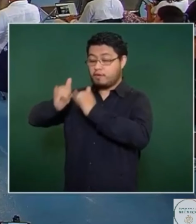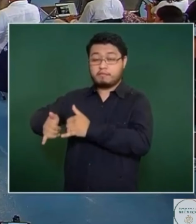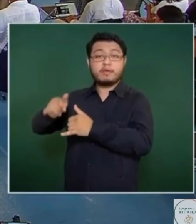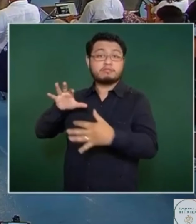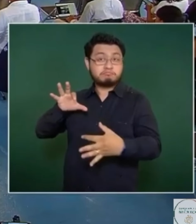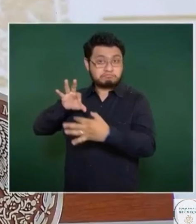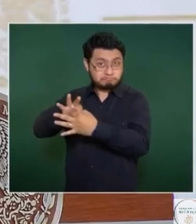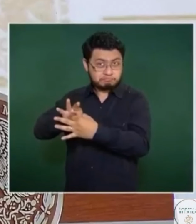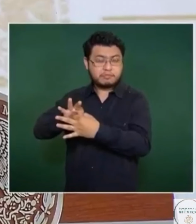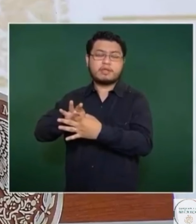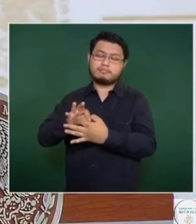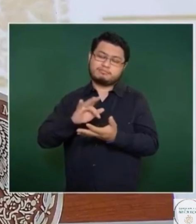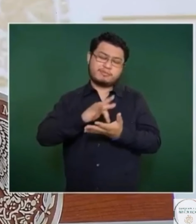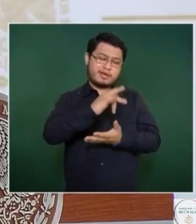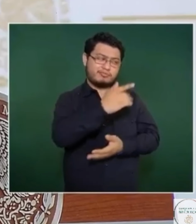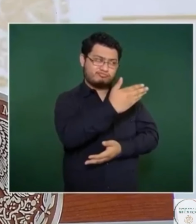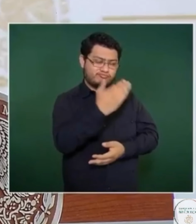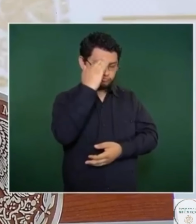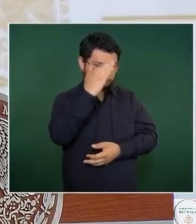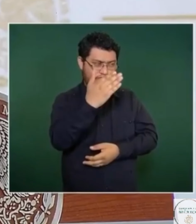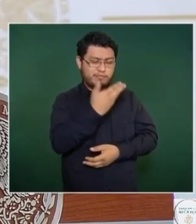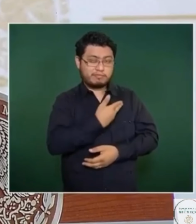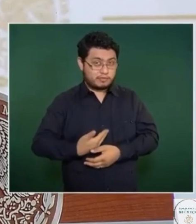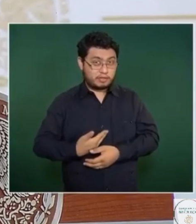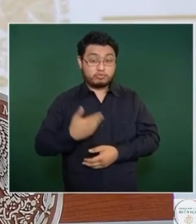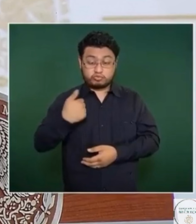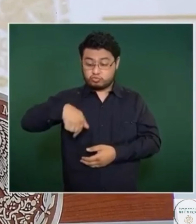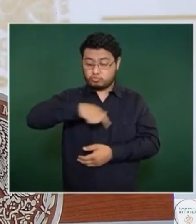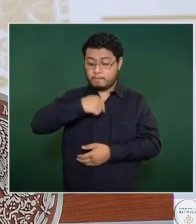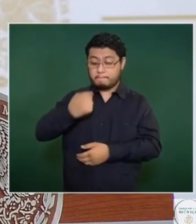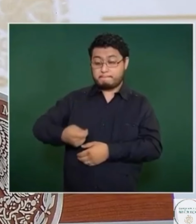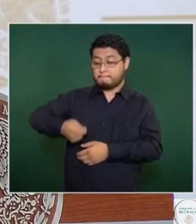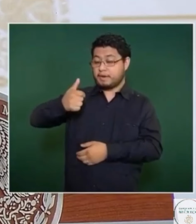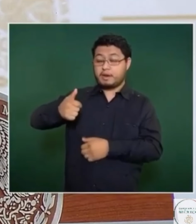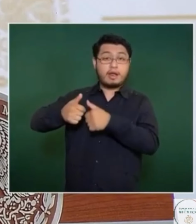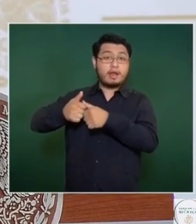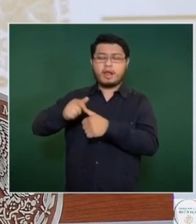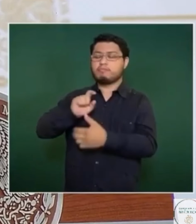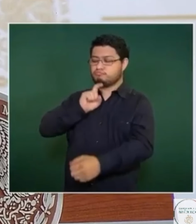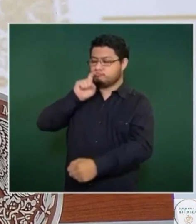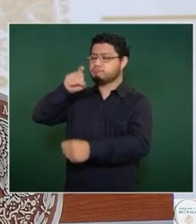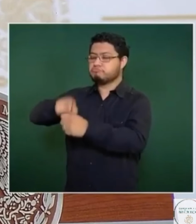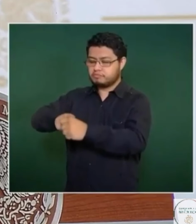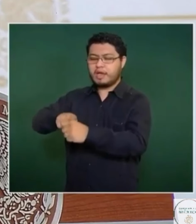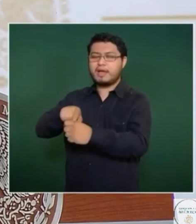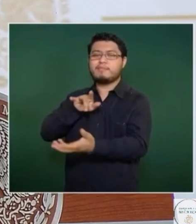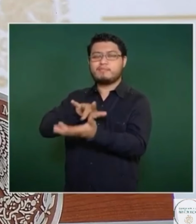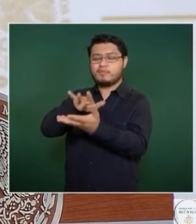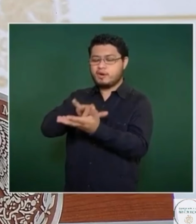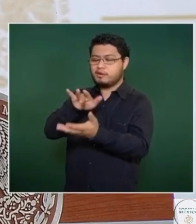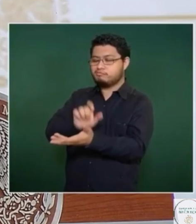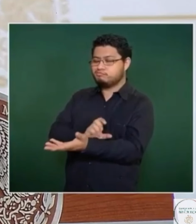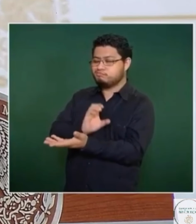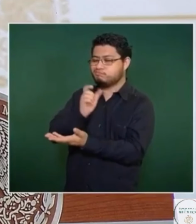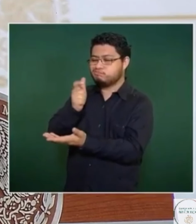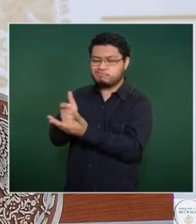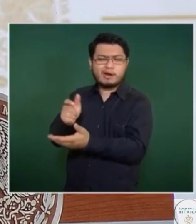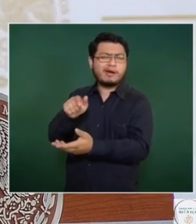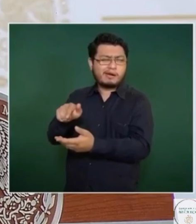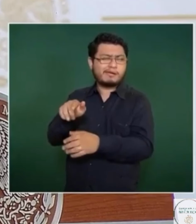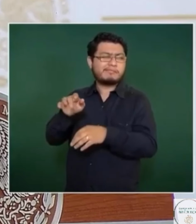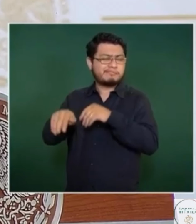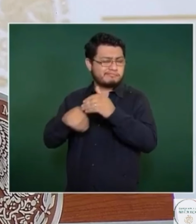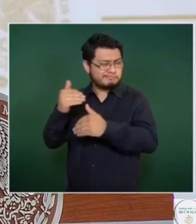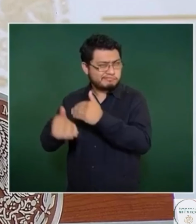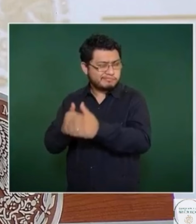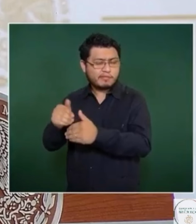nos dieron todas las facilidades para que pudiéramos ser la primera policía. Ya entregamos los primeros créditos de vivienda a nuestros policías y también comentarles